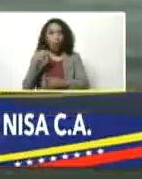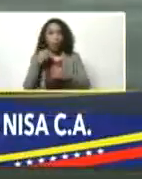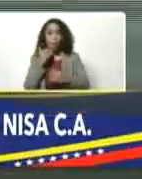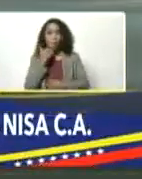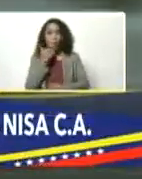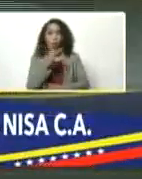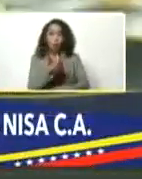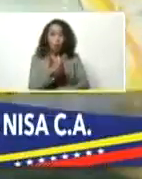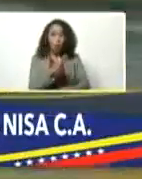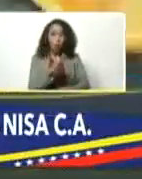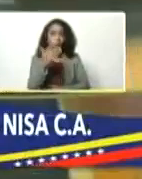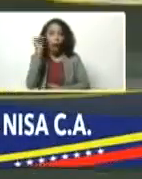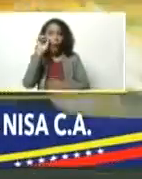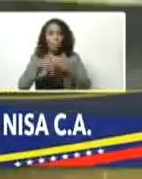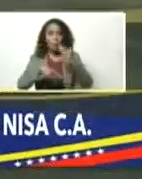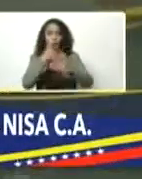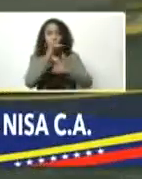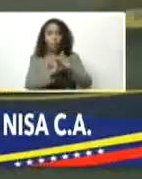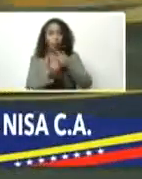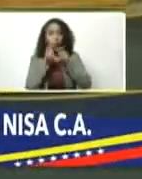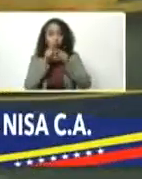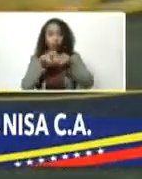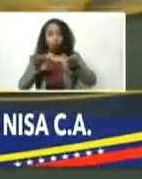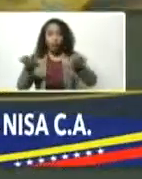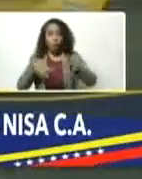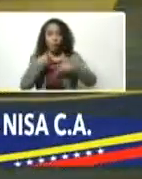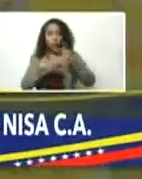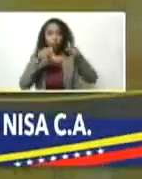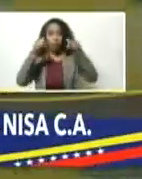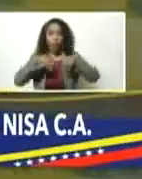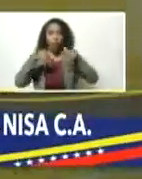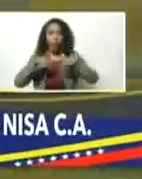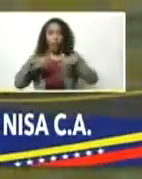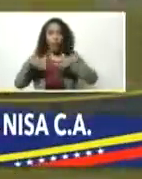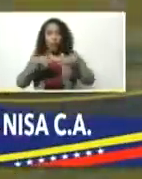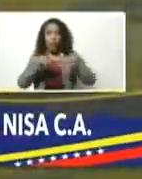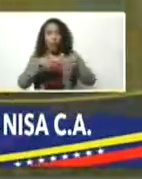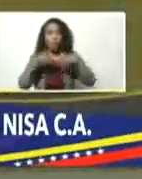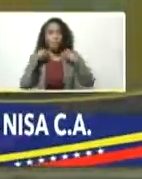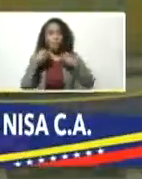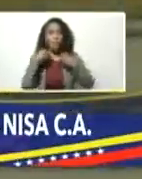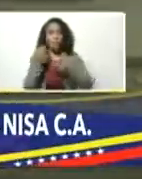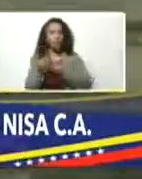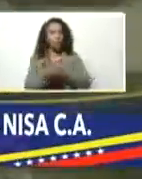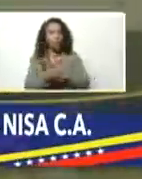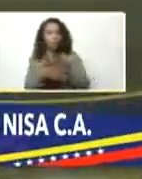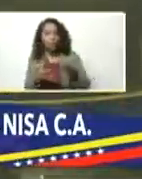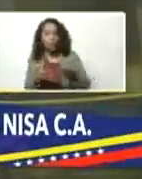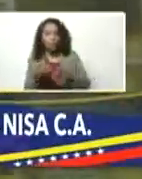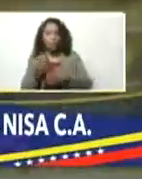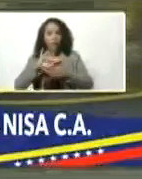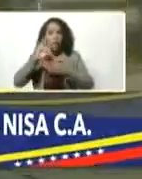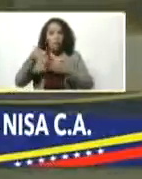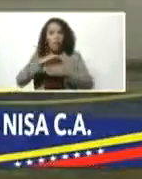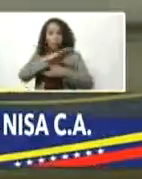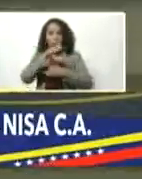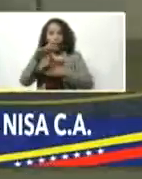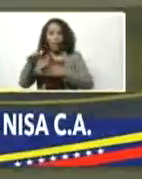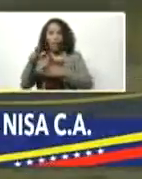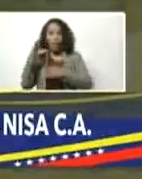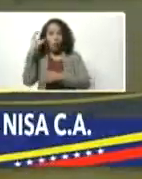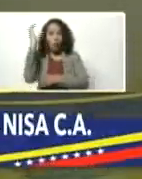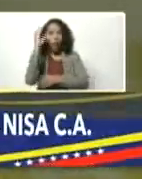prontamente tenemos un proyecto de expansión con la producción de acá de la zona franca para lo que es Isla del Caribe,